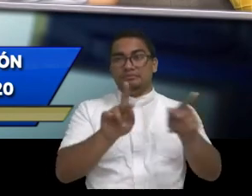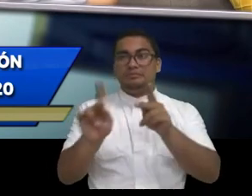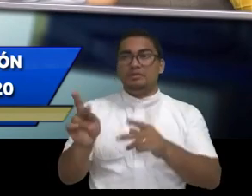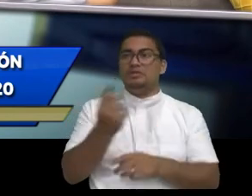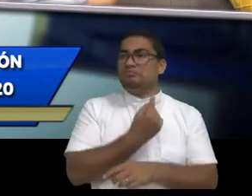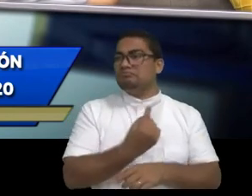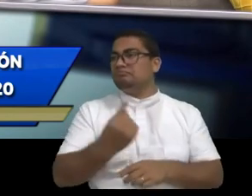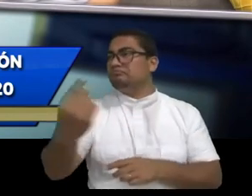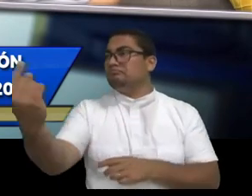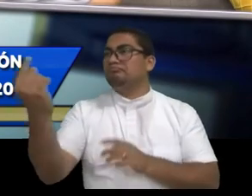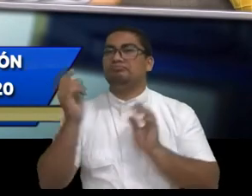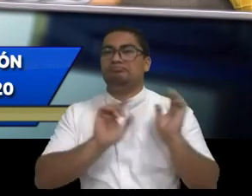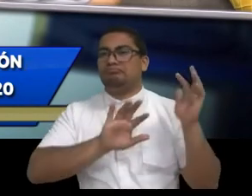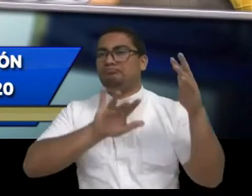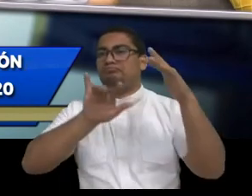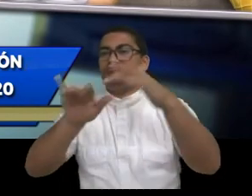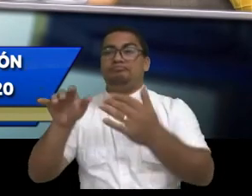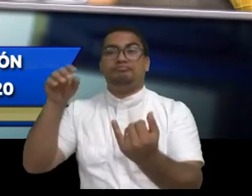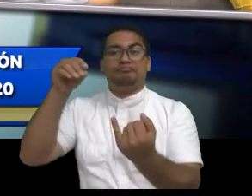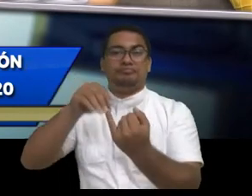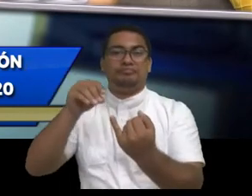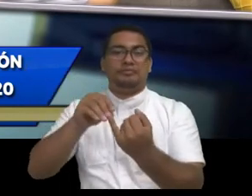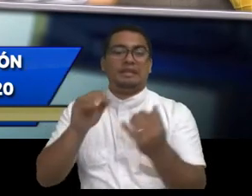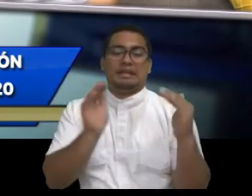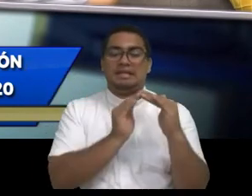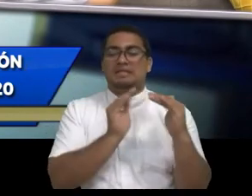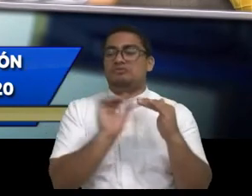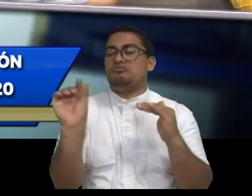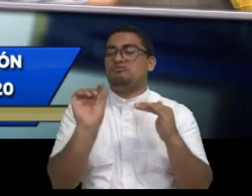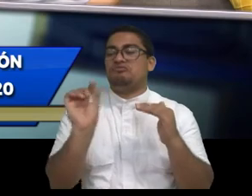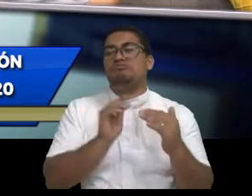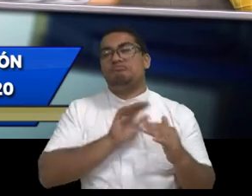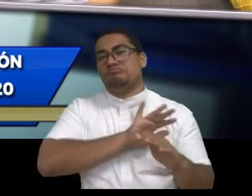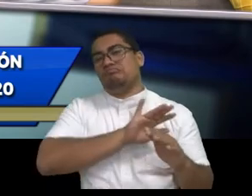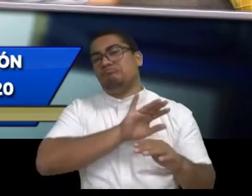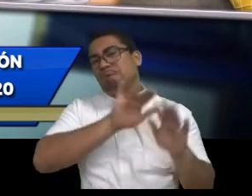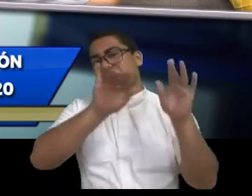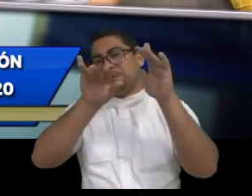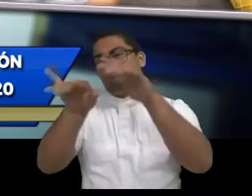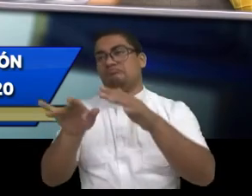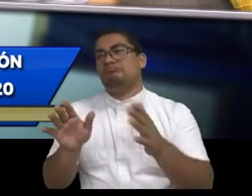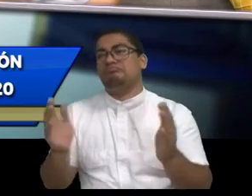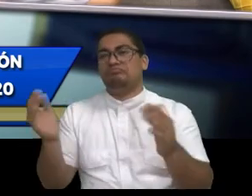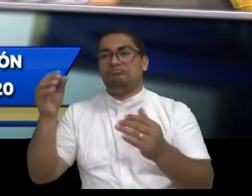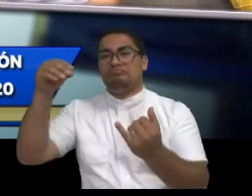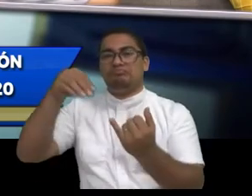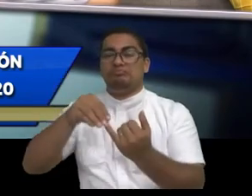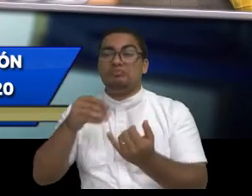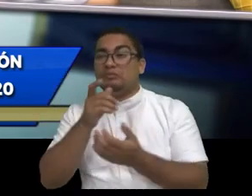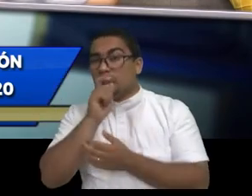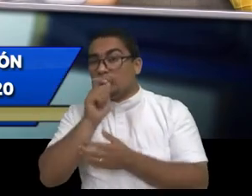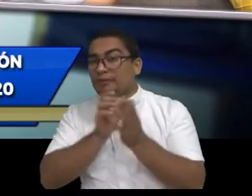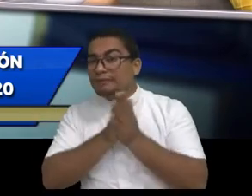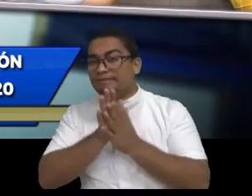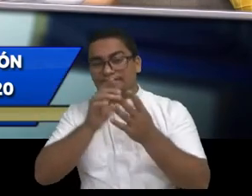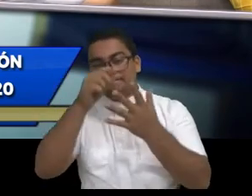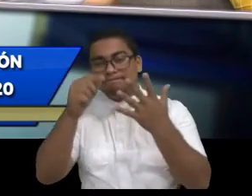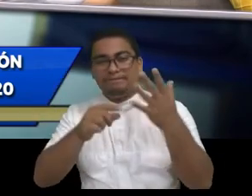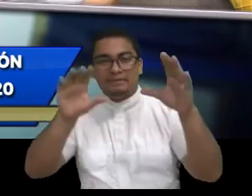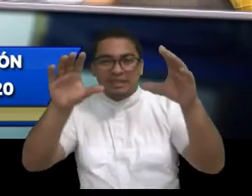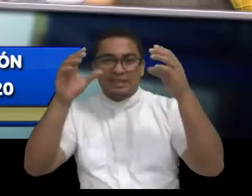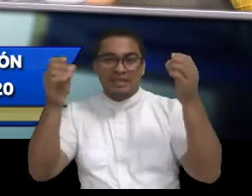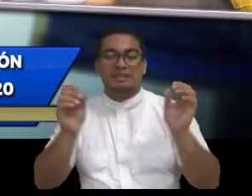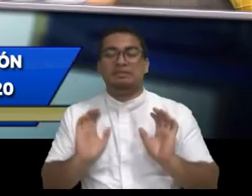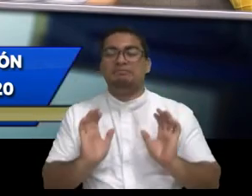pues a los centros tecnológicos más cercanos para poder hacer la capacitación y ahí eligen pues tienen información y eligen el curso de su